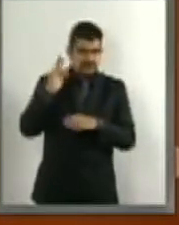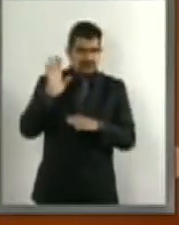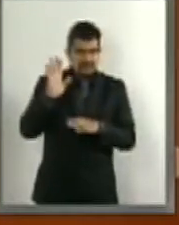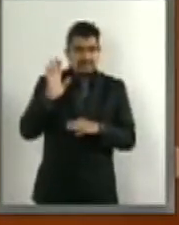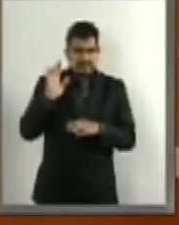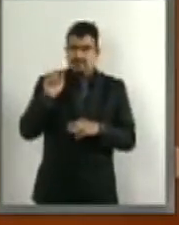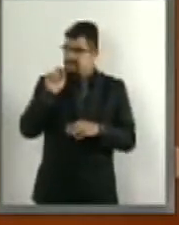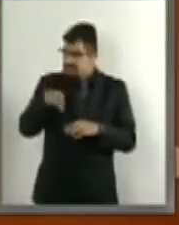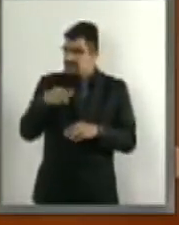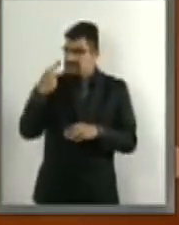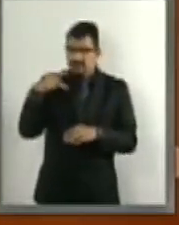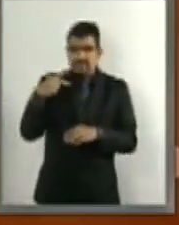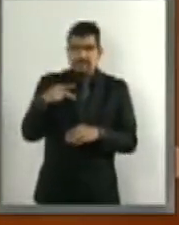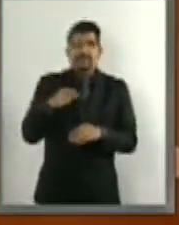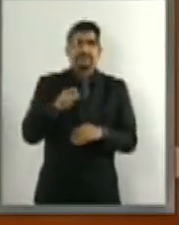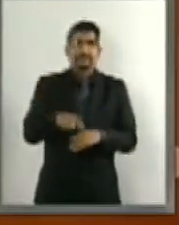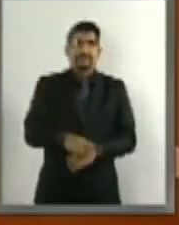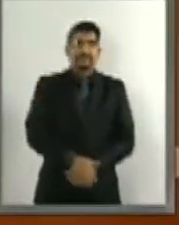y Puebla.